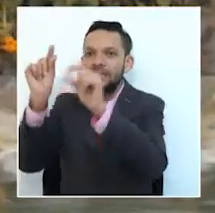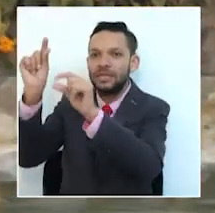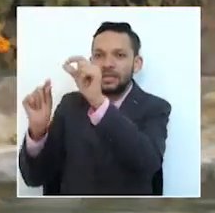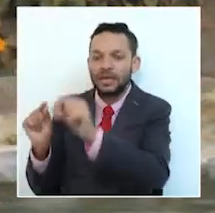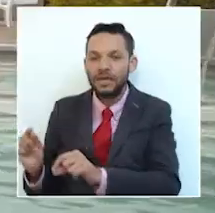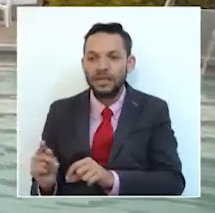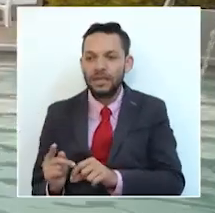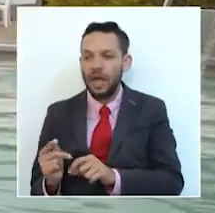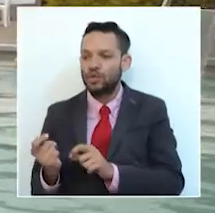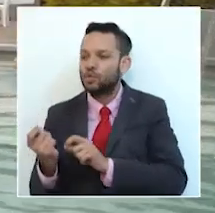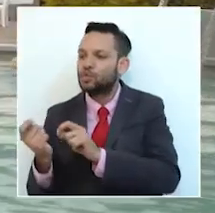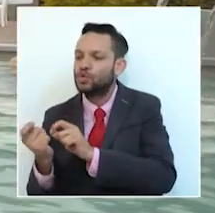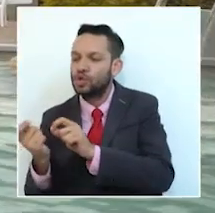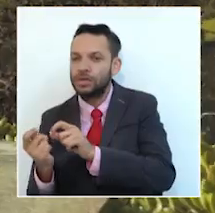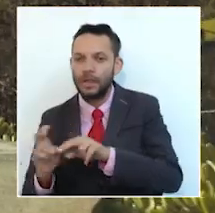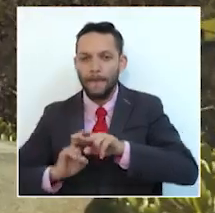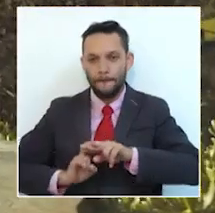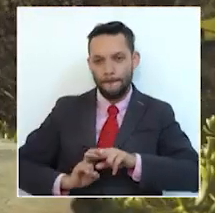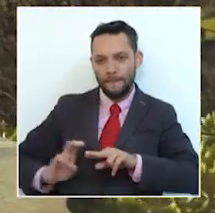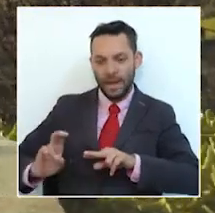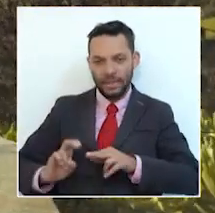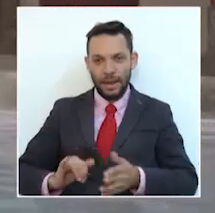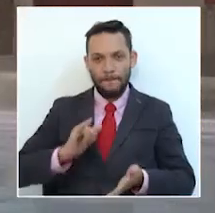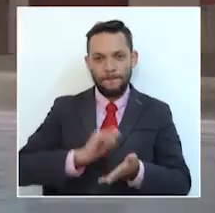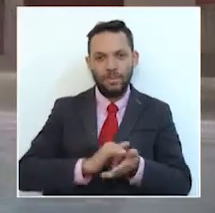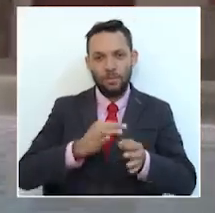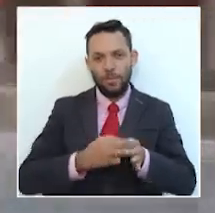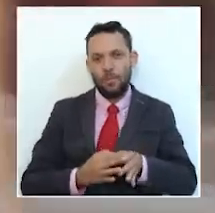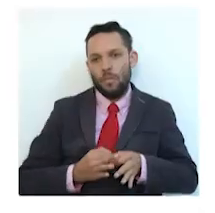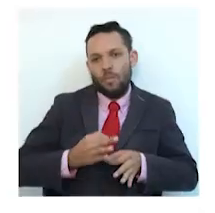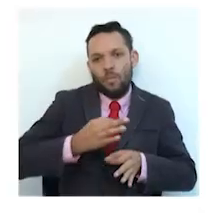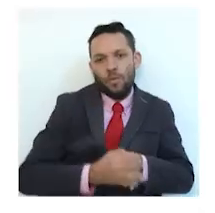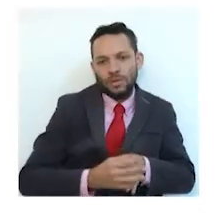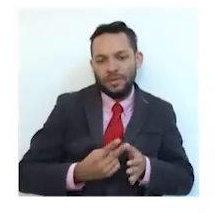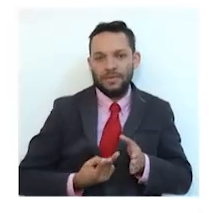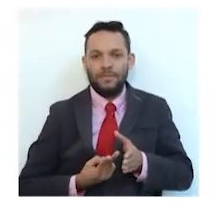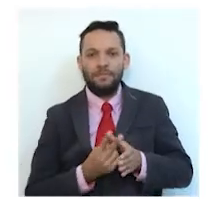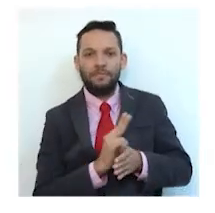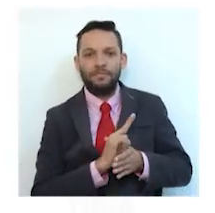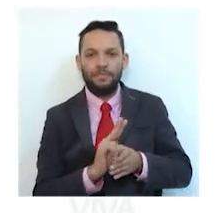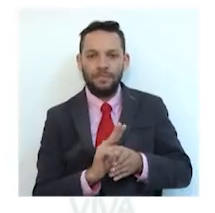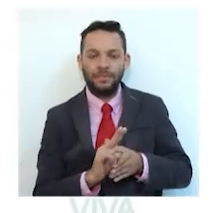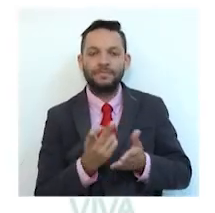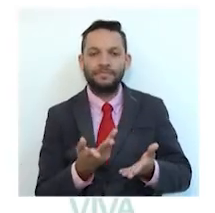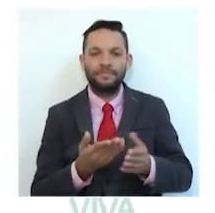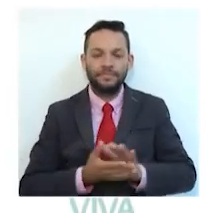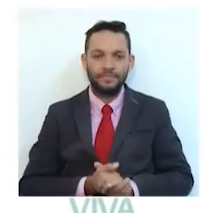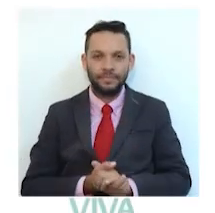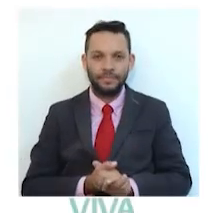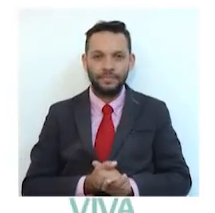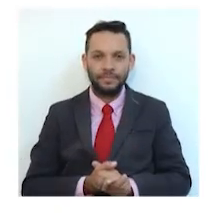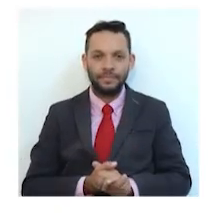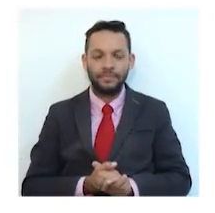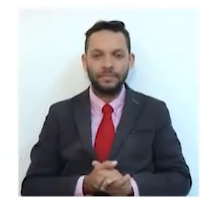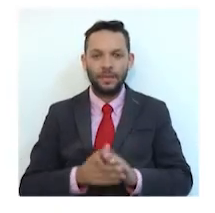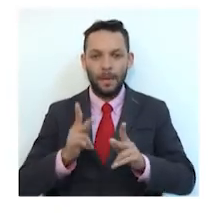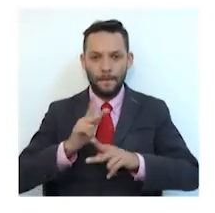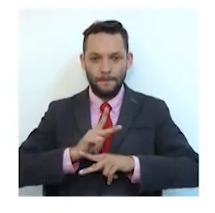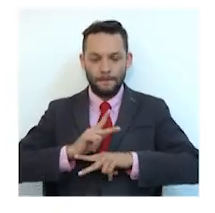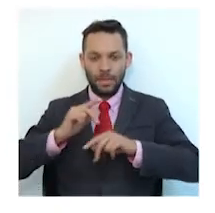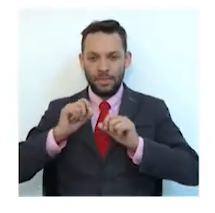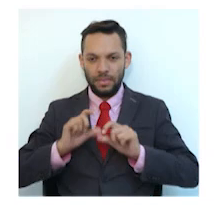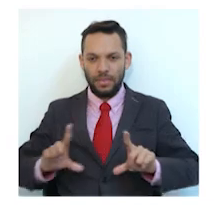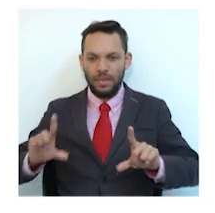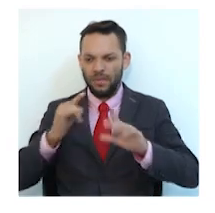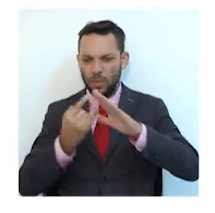manizales la ruta termal de colombia yo soy villamaría patrimonio unesco de la